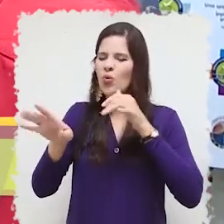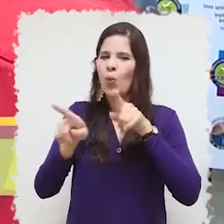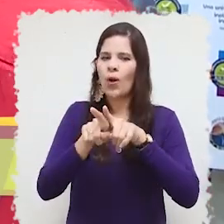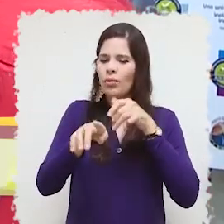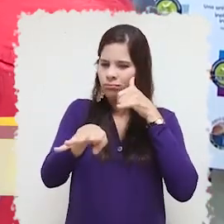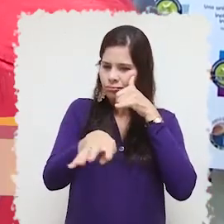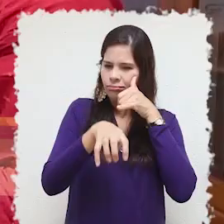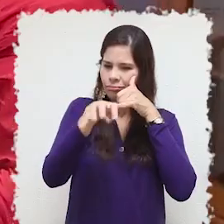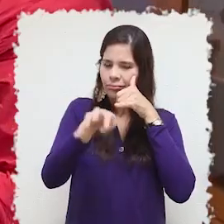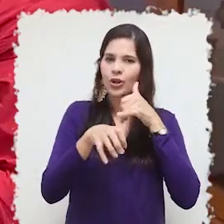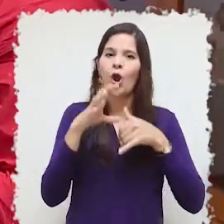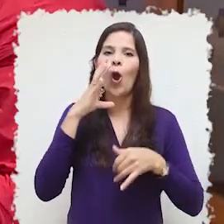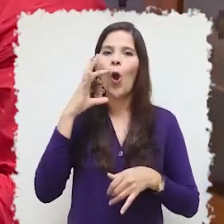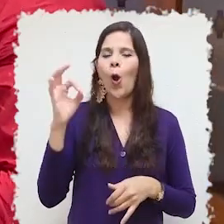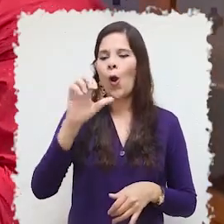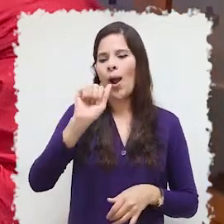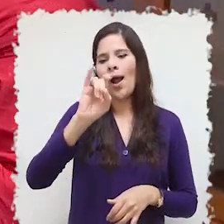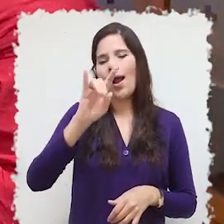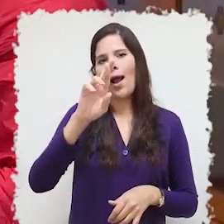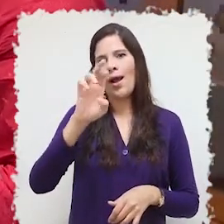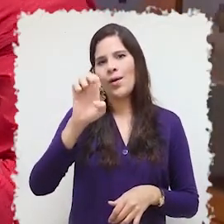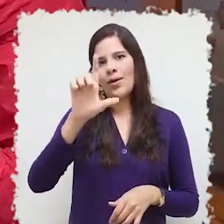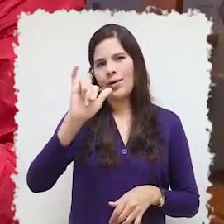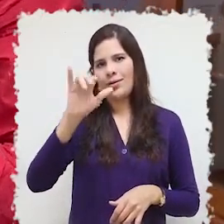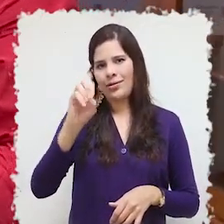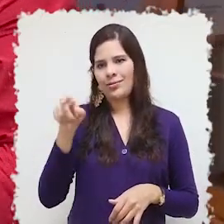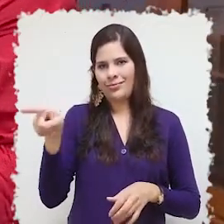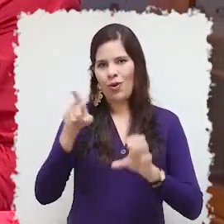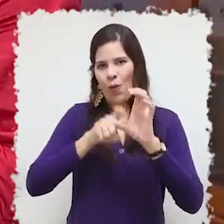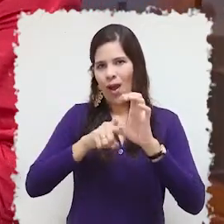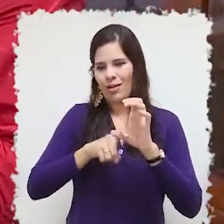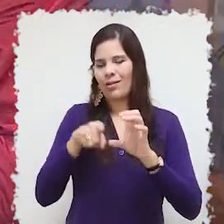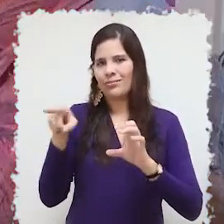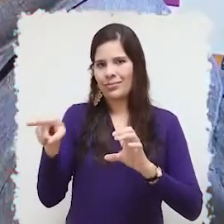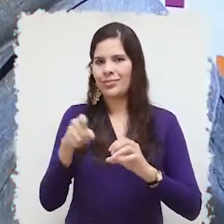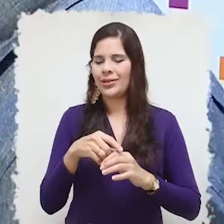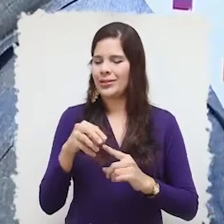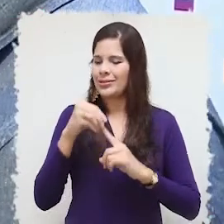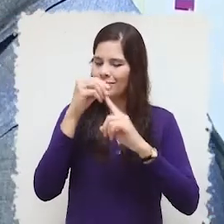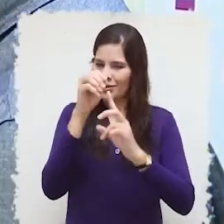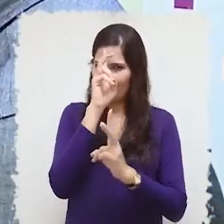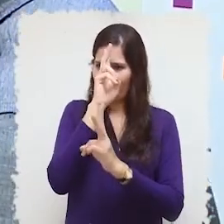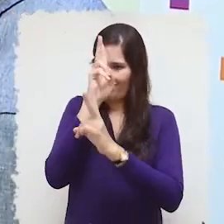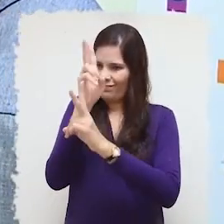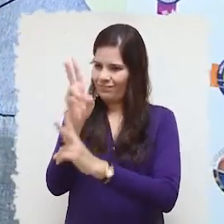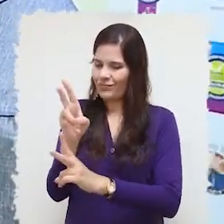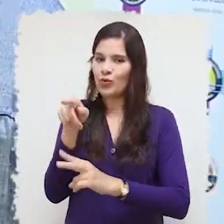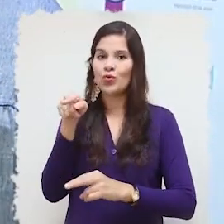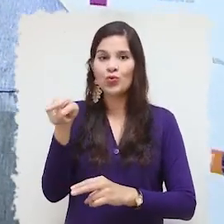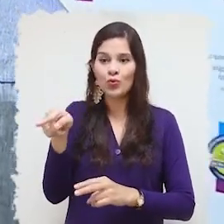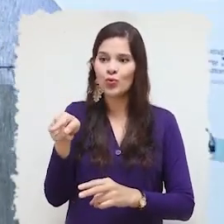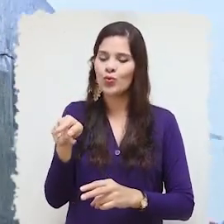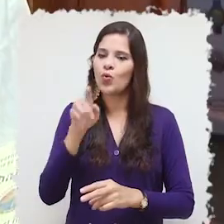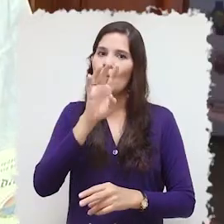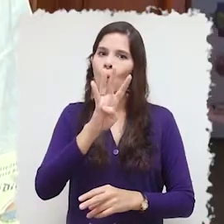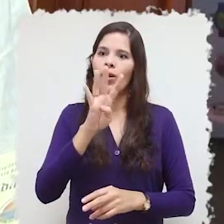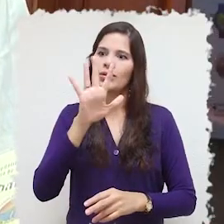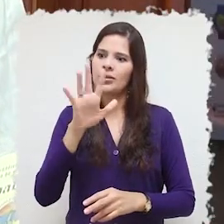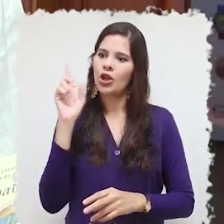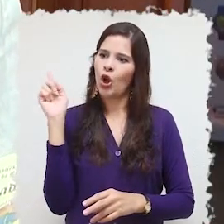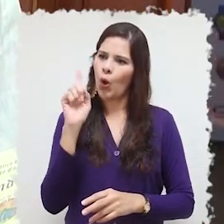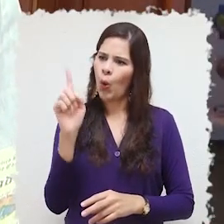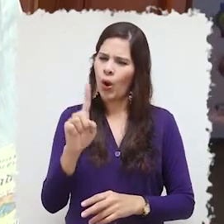al compositor oriundo de La Guajira, Aurelio Yello Núñez Bermúdez, quien recibió la distinción académica como reconocimiento a sus